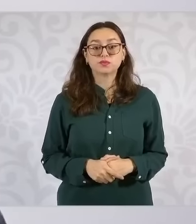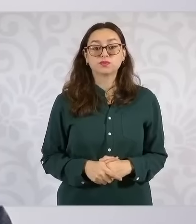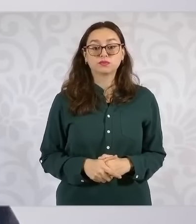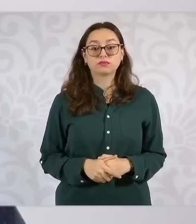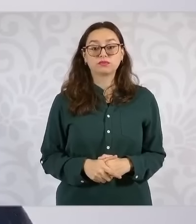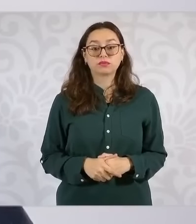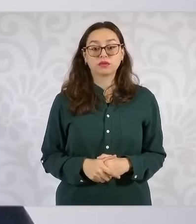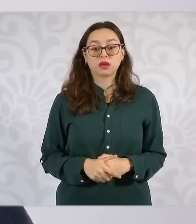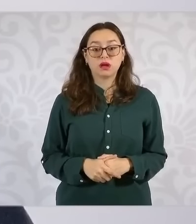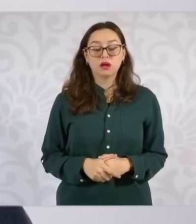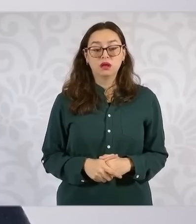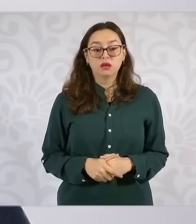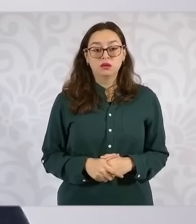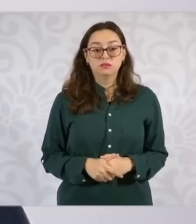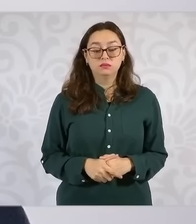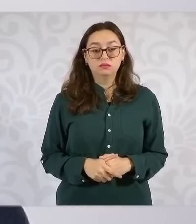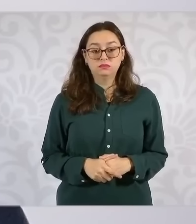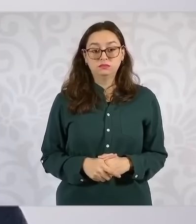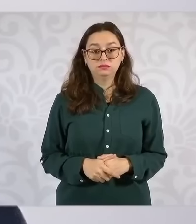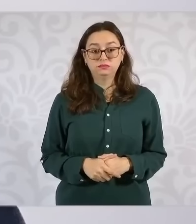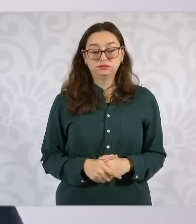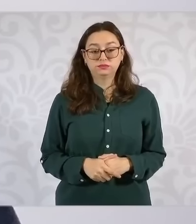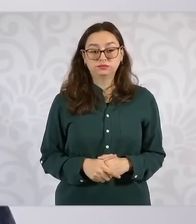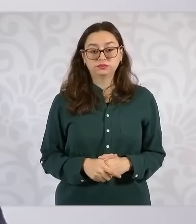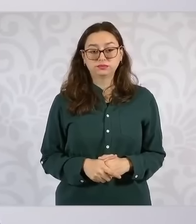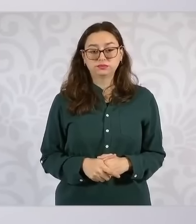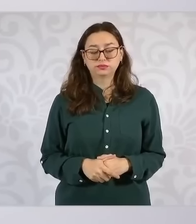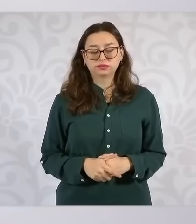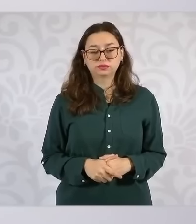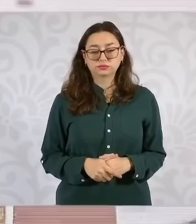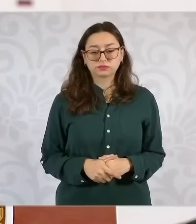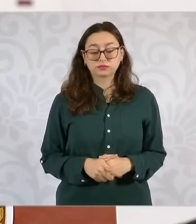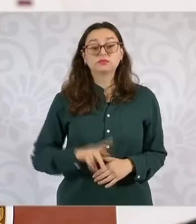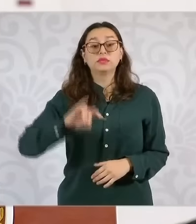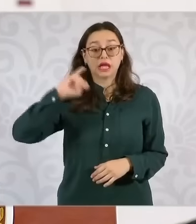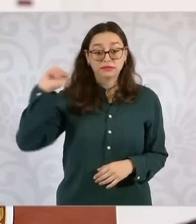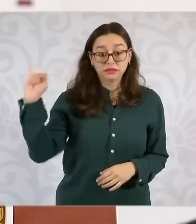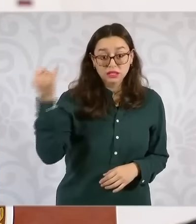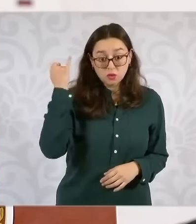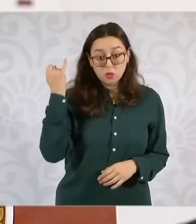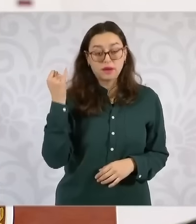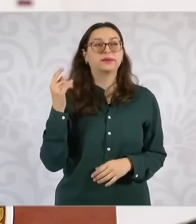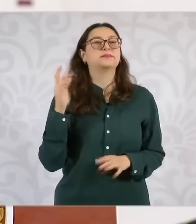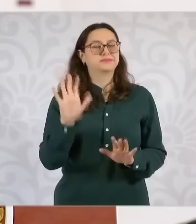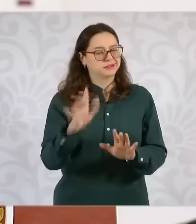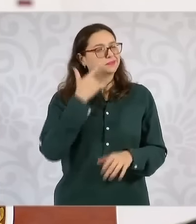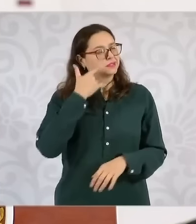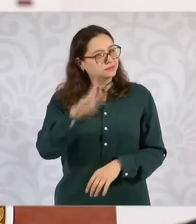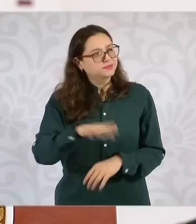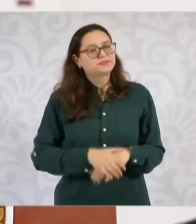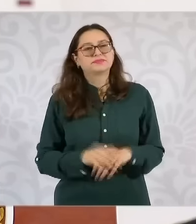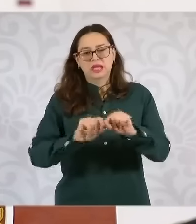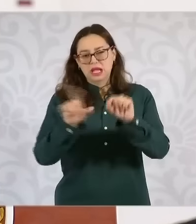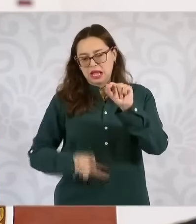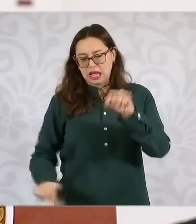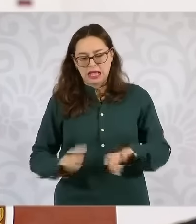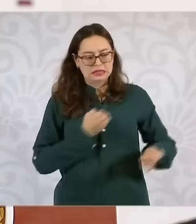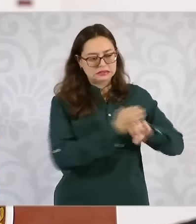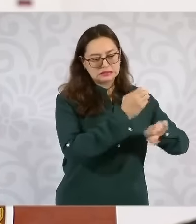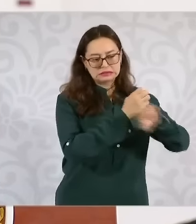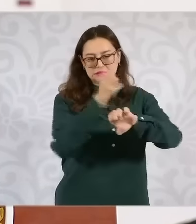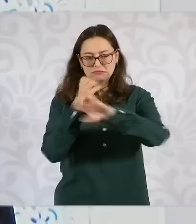las visitas que estamos haciendo a las entidades de la República, a los estados, estamos haciendo compromisos